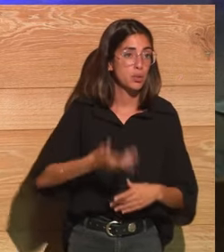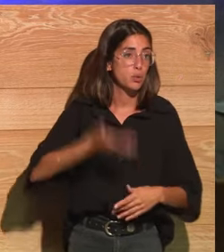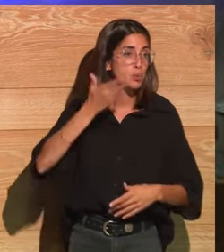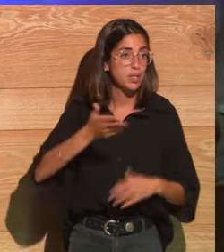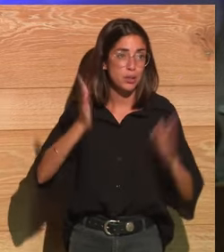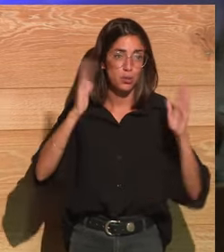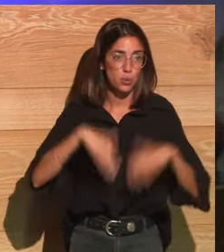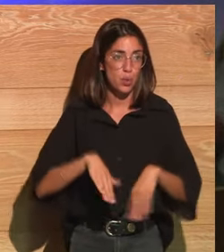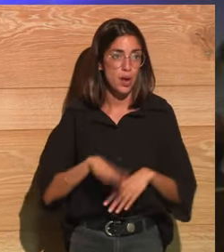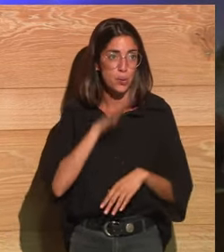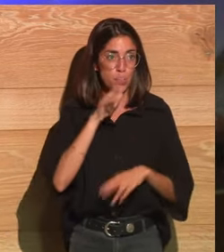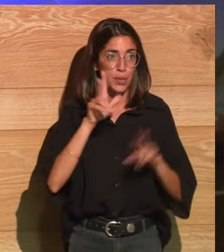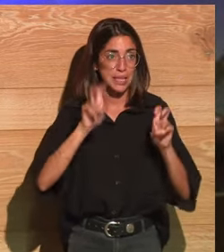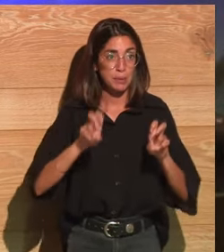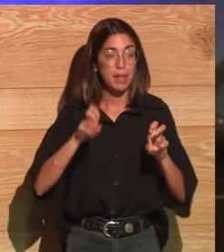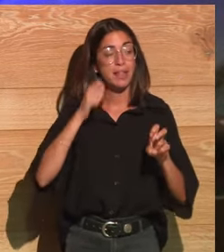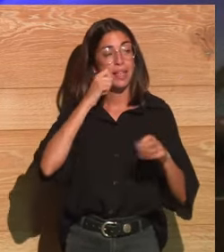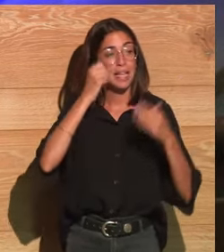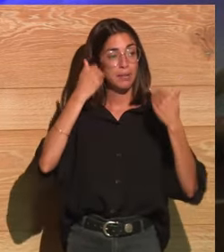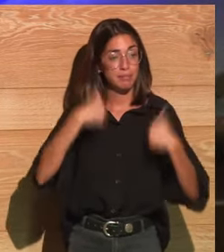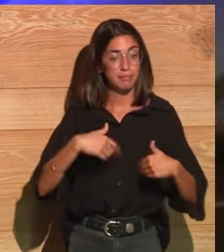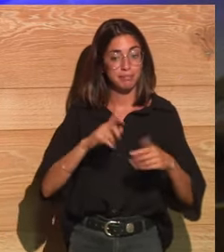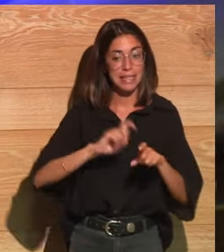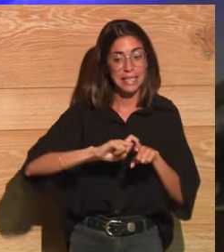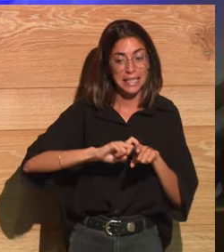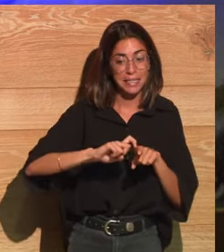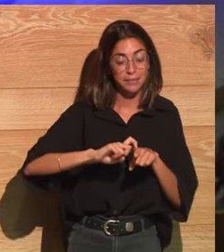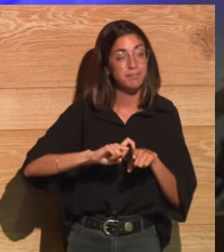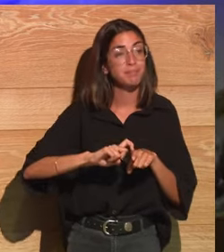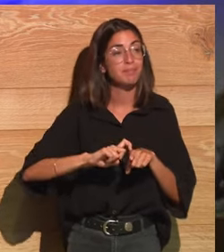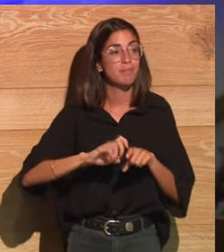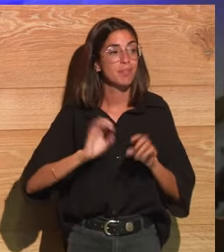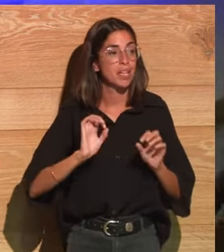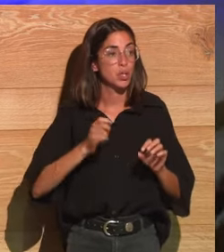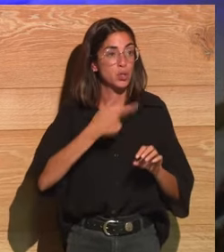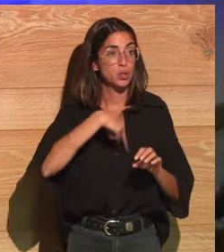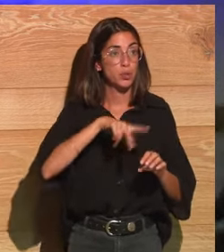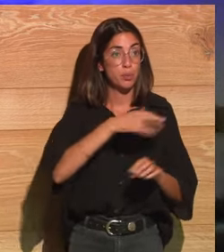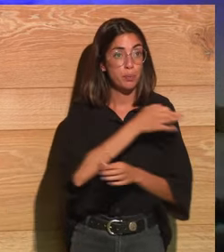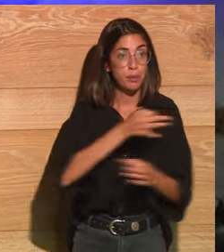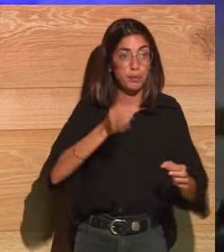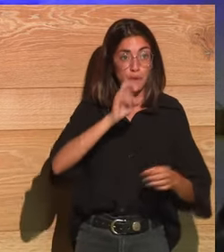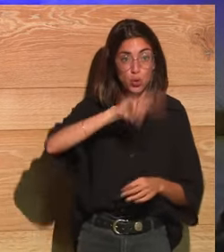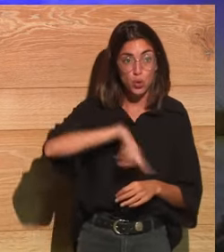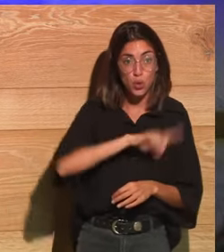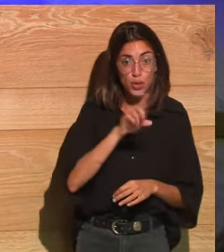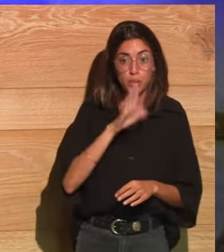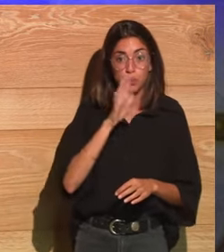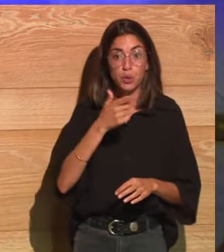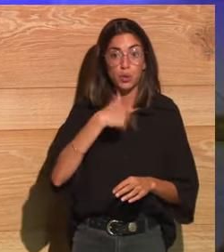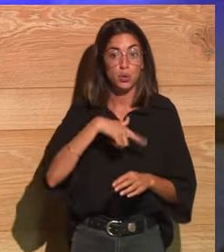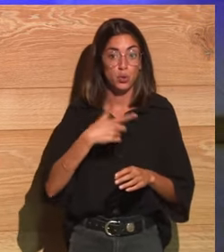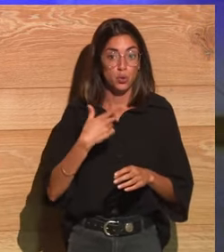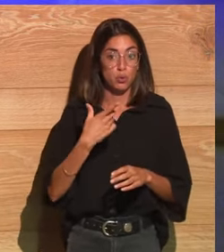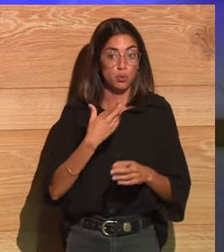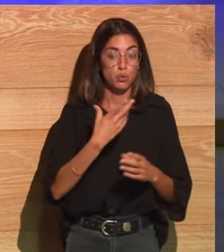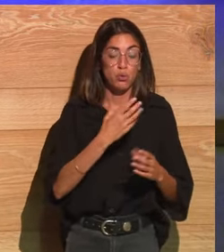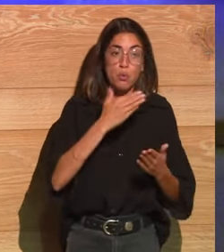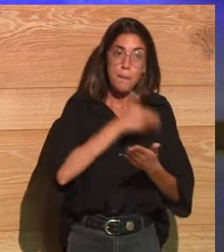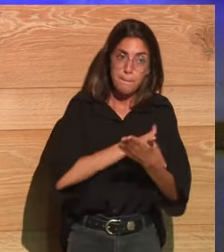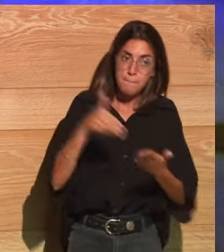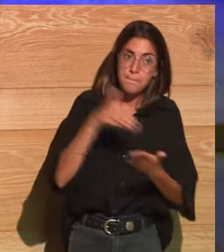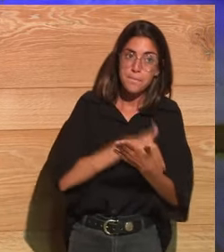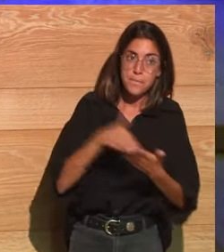éxito de la especie, que obviamente somos imperfectos, muchas enfermedades, pero nos contamos por millones. O sea, que somos una